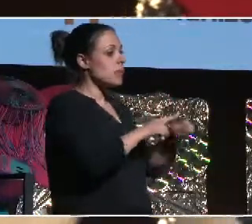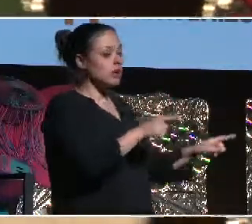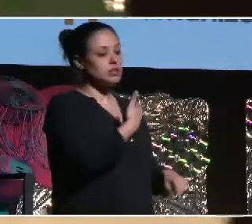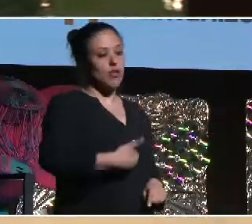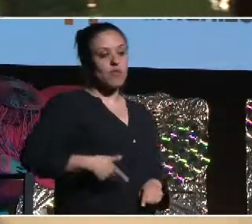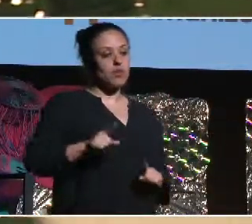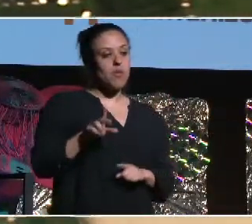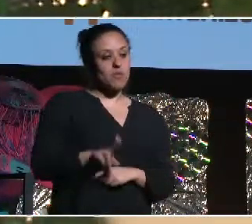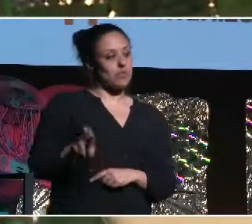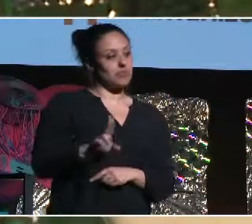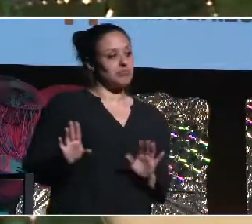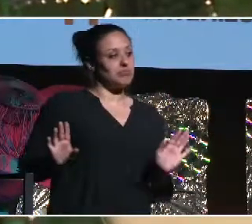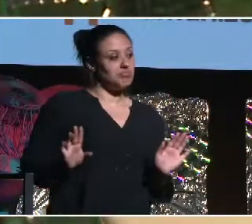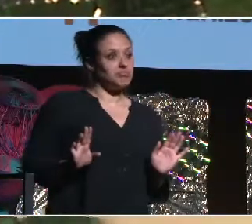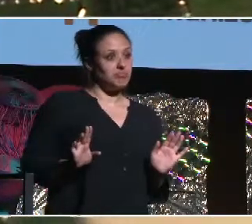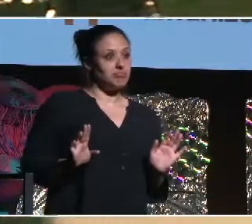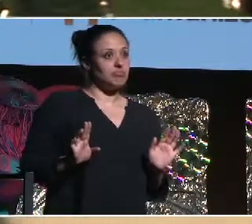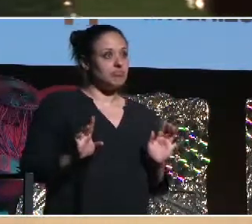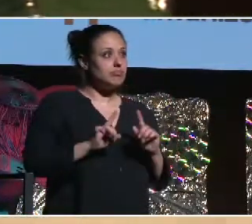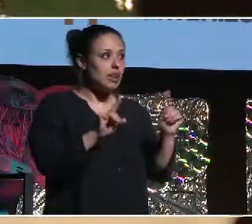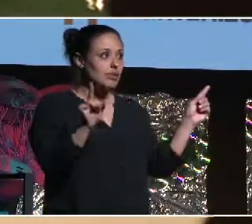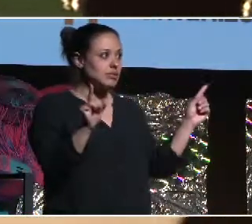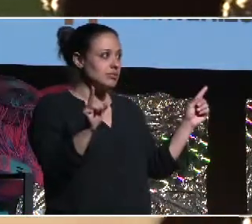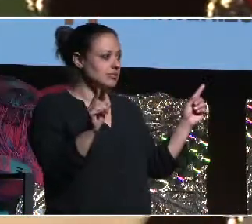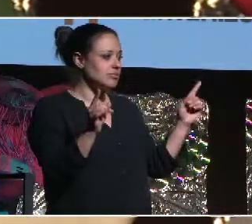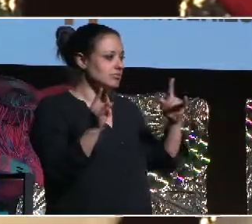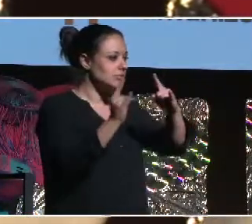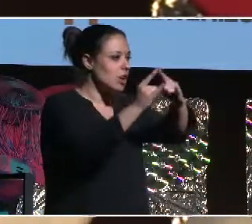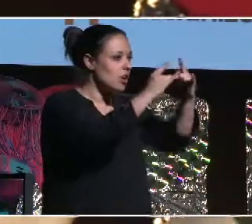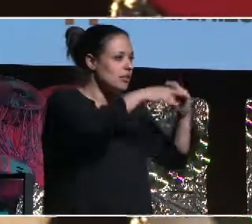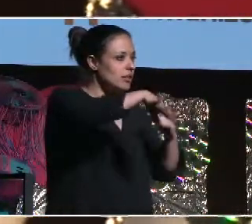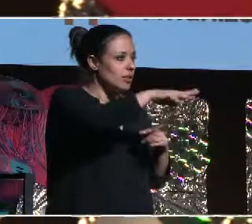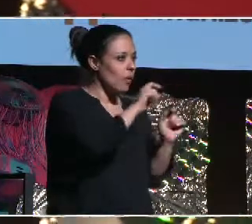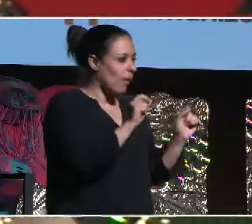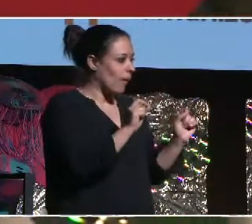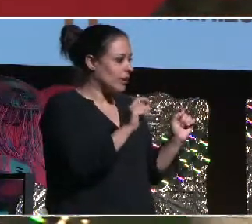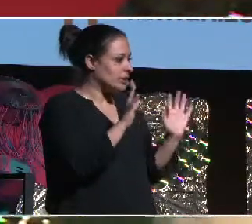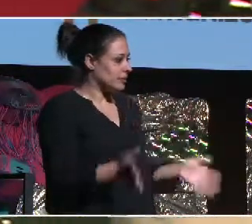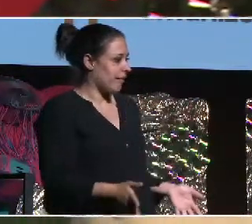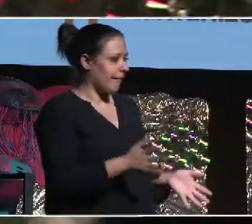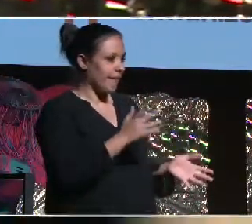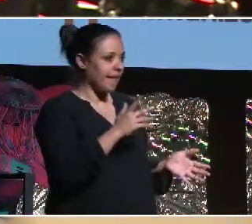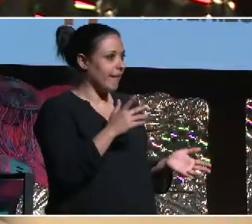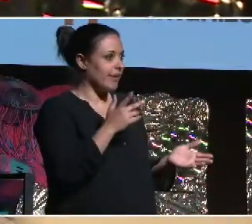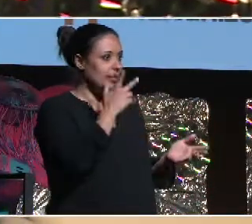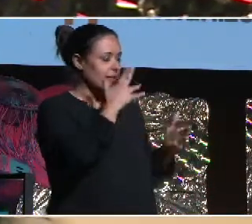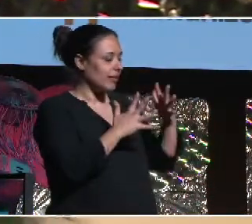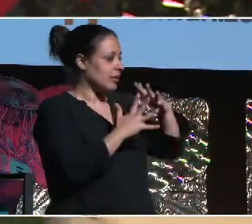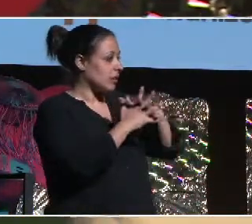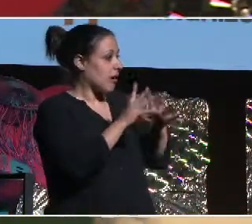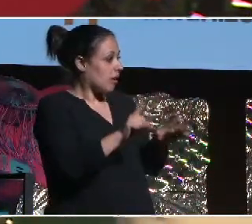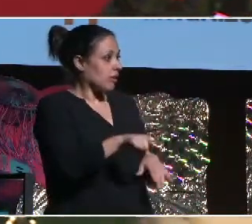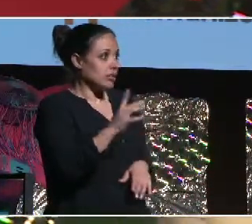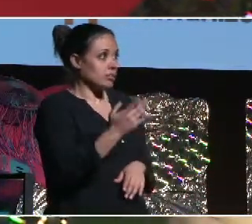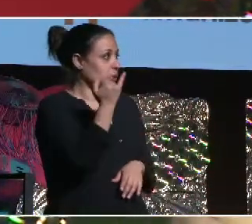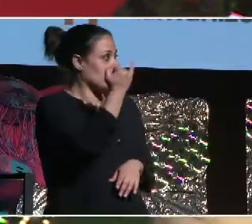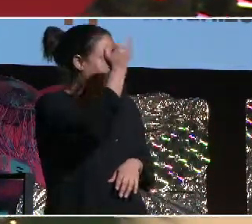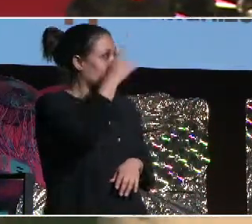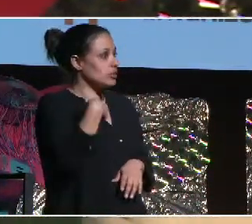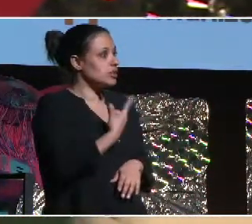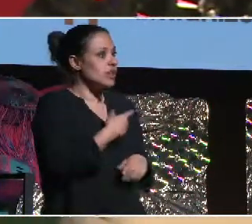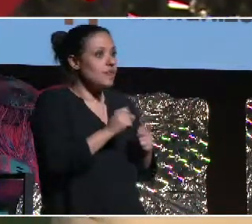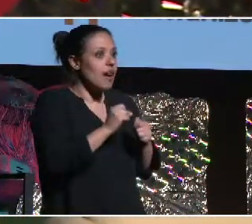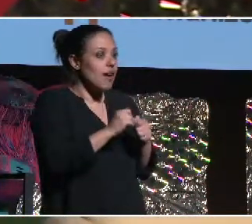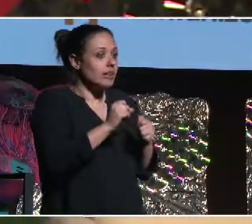utilizan los mismos estándares. Entonces, cada vez que alguna organización quiera trabajar con datos generados por los ciudadanos, es muy importante generar algún tipo de alianza